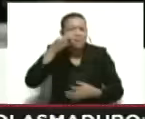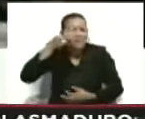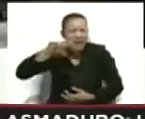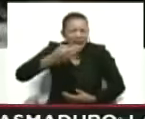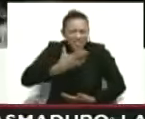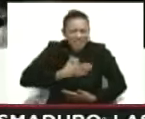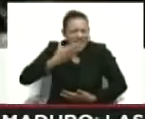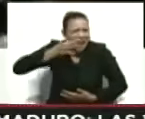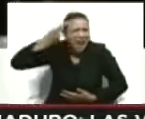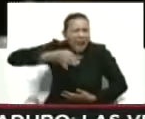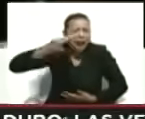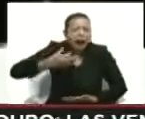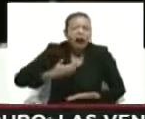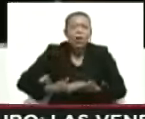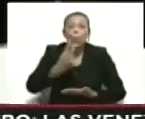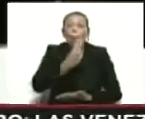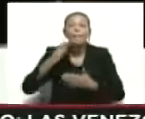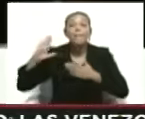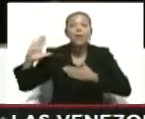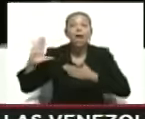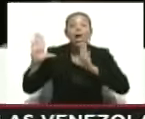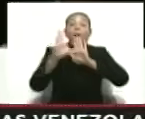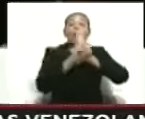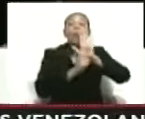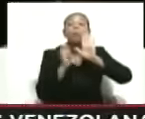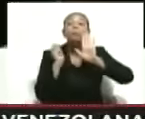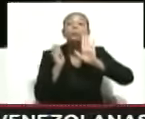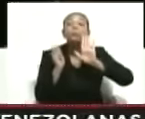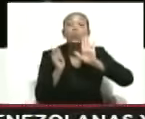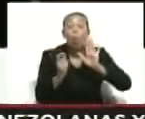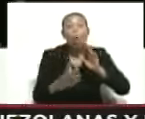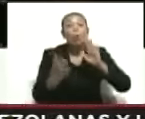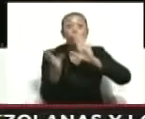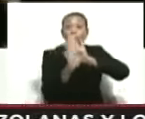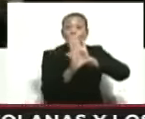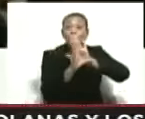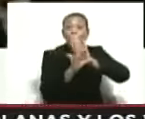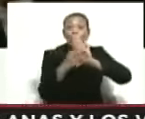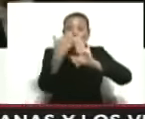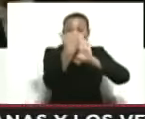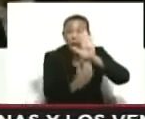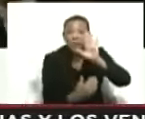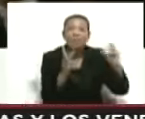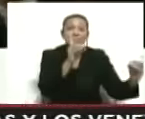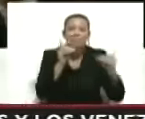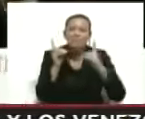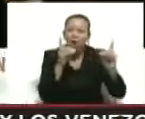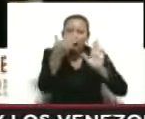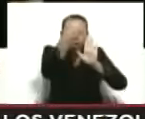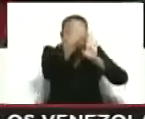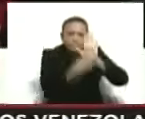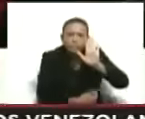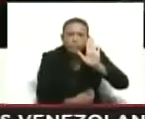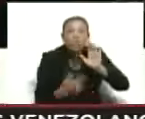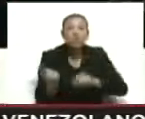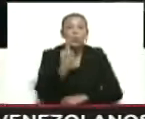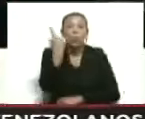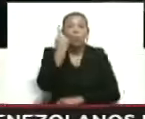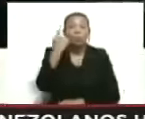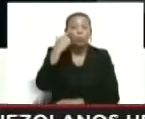hueso, cumpliendo con la Constitución, con nuestro reglamento de interior y de debate, pero sobre